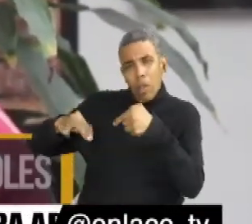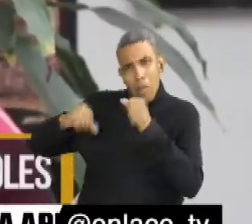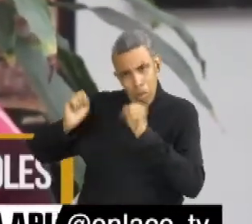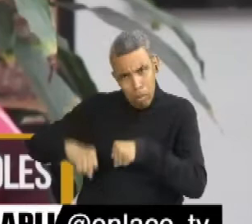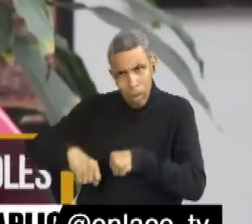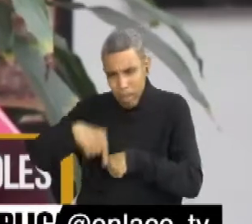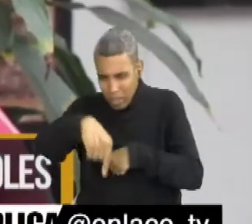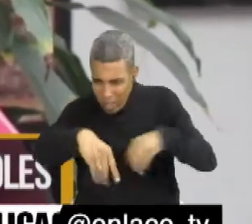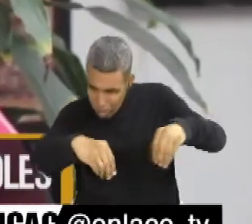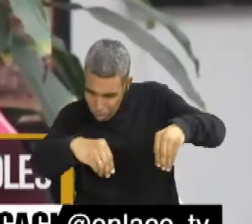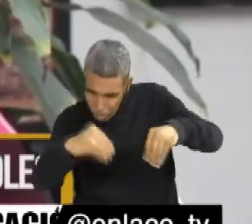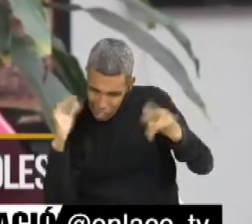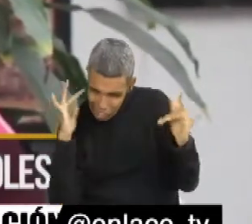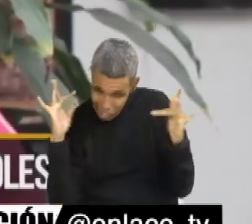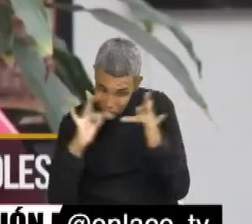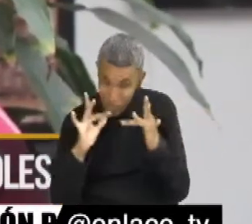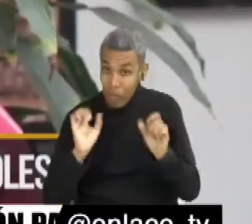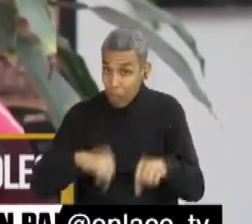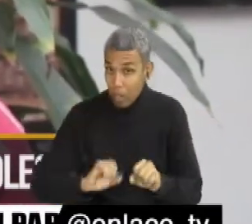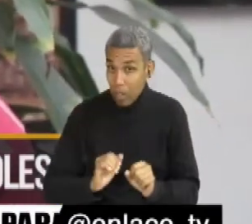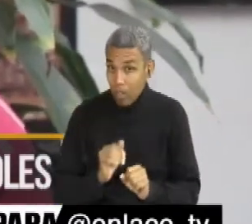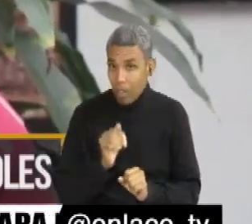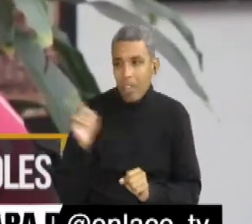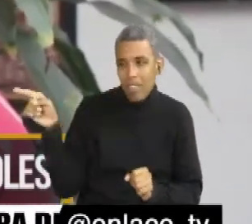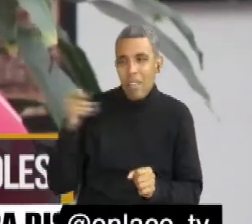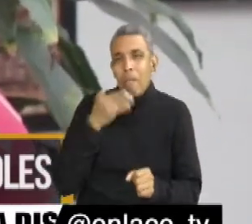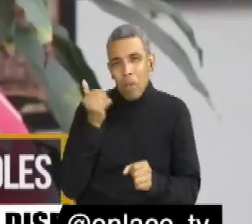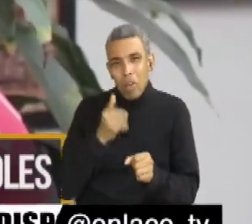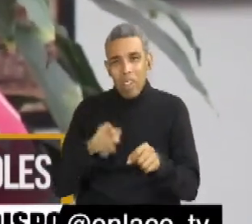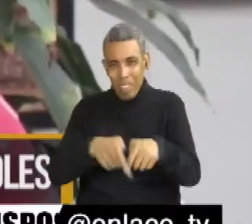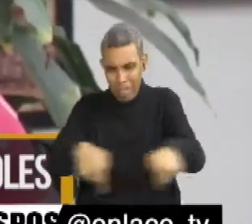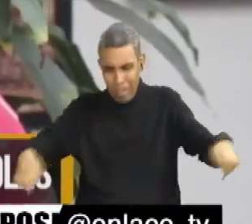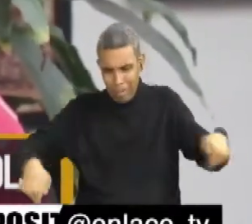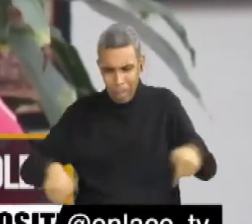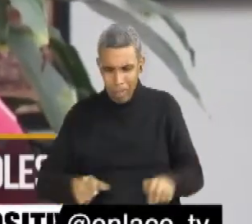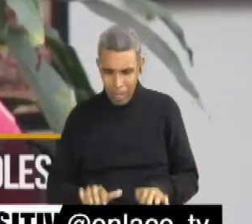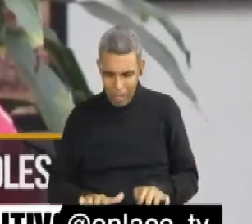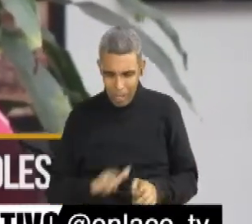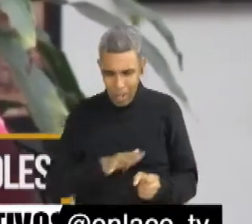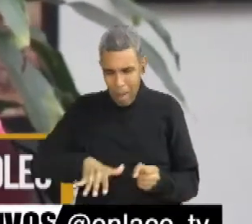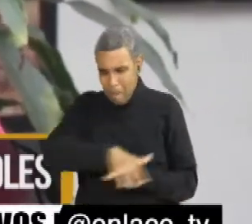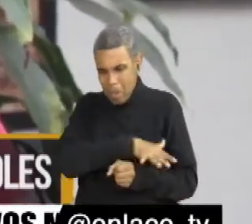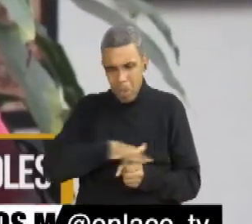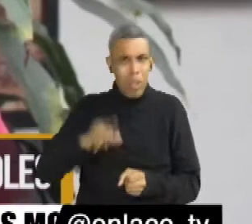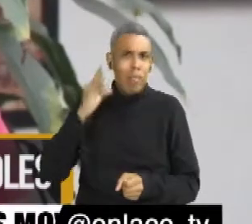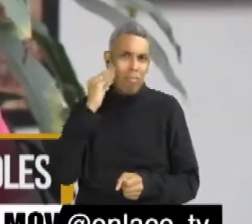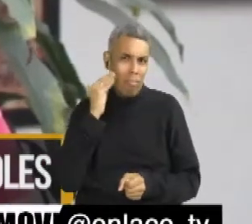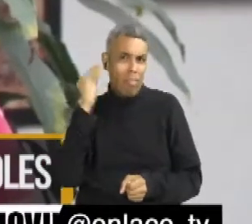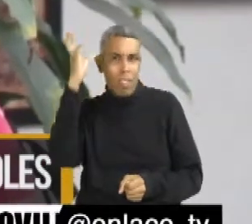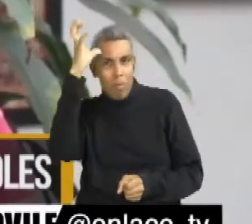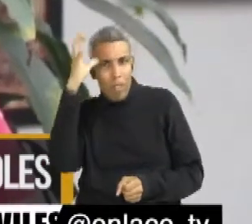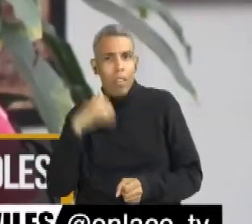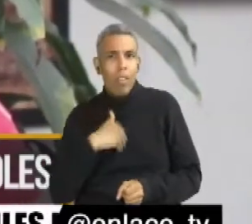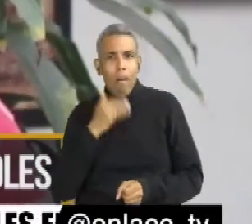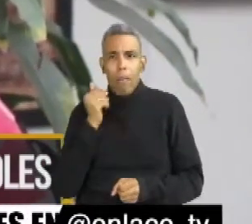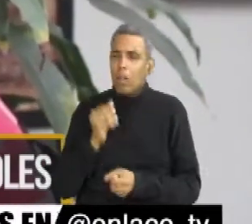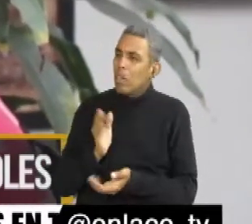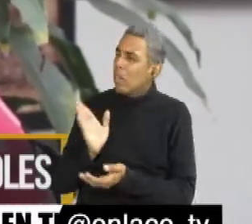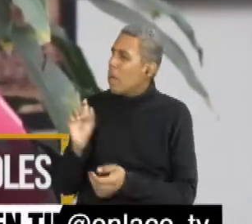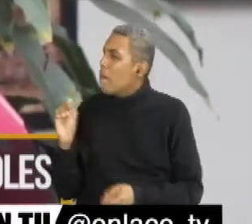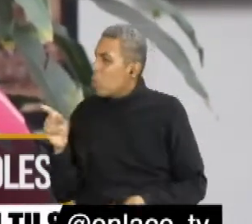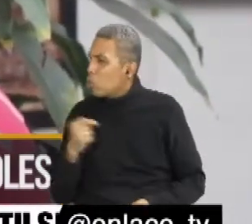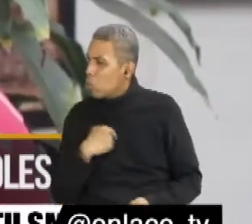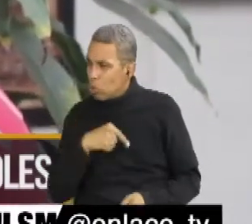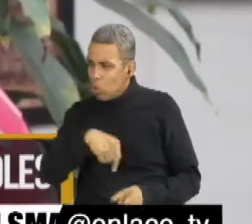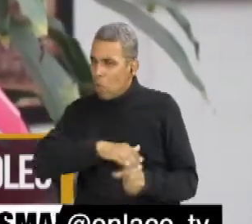experta. En la Secretaría del Medio Ambiente encontramos ese personal que nos recomiendan qué plantas, qué árboles se